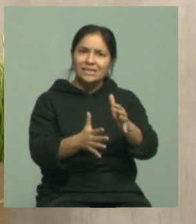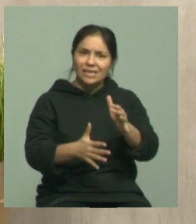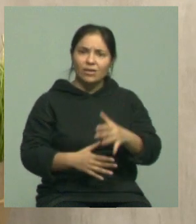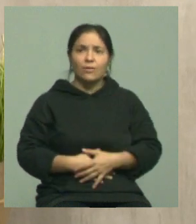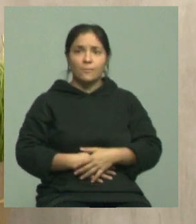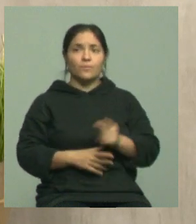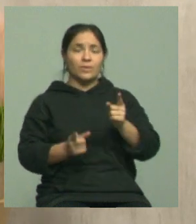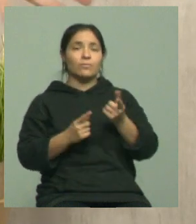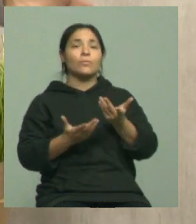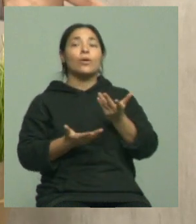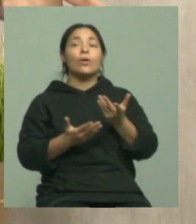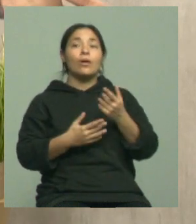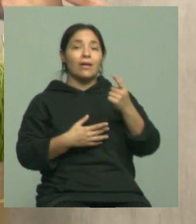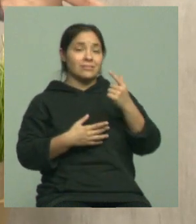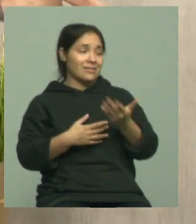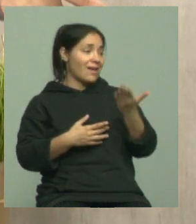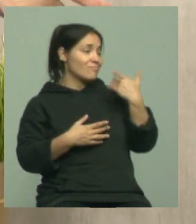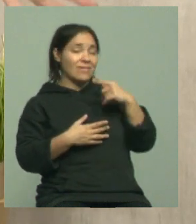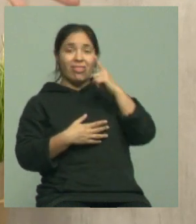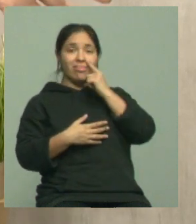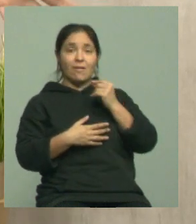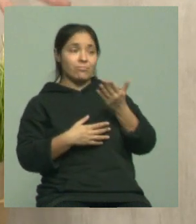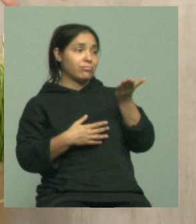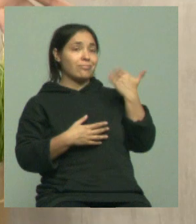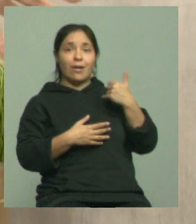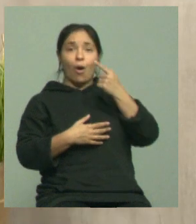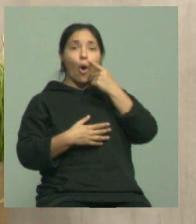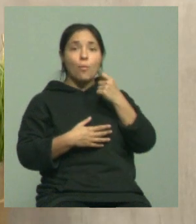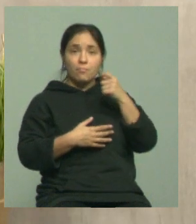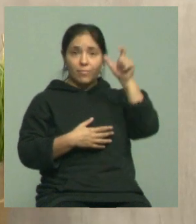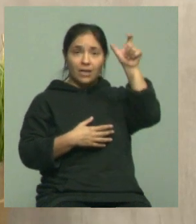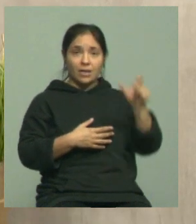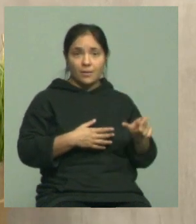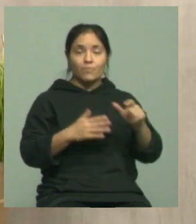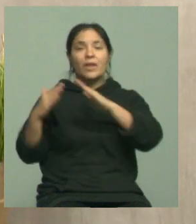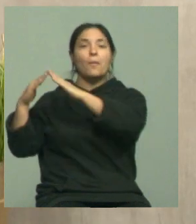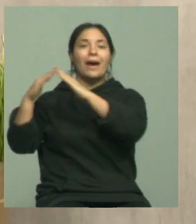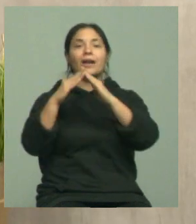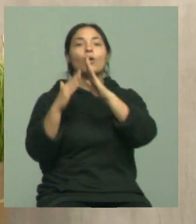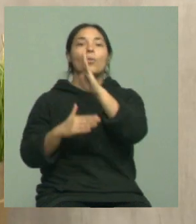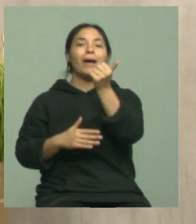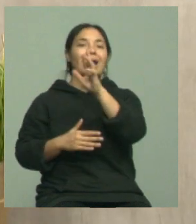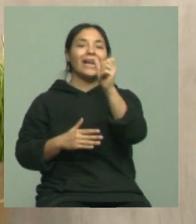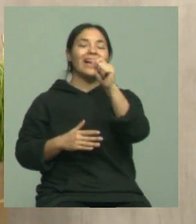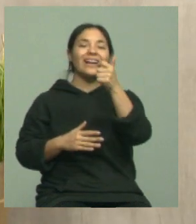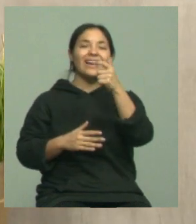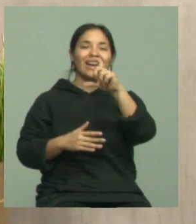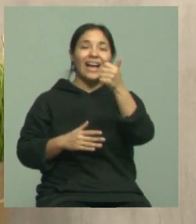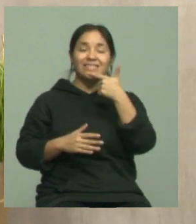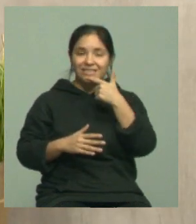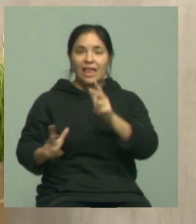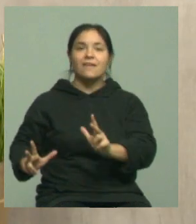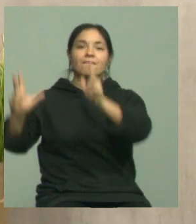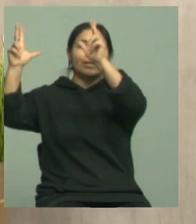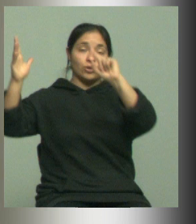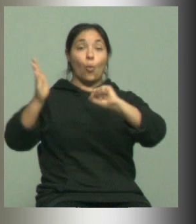hablando de que hace días un hombre atacó en el barrio de Barracas, en una pensión del barrio de Barracas de la Ciudad